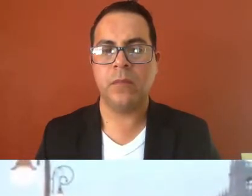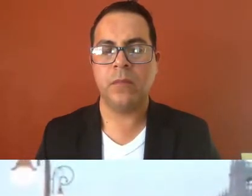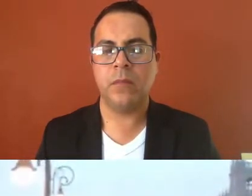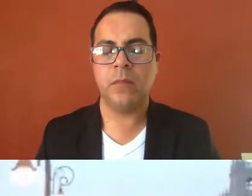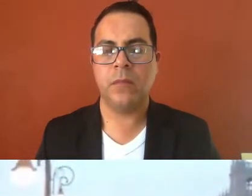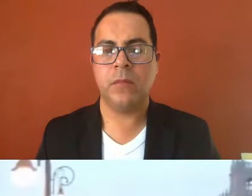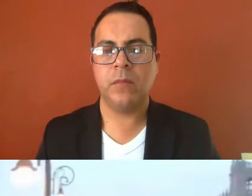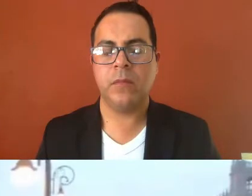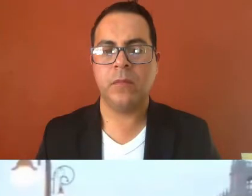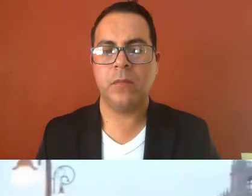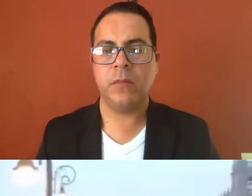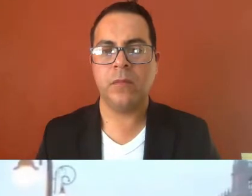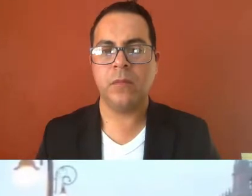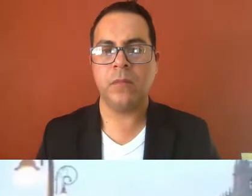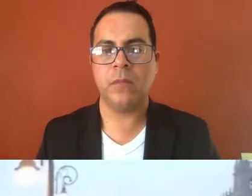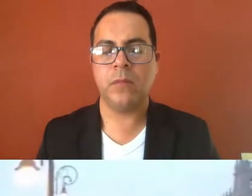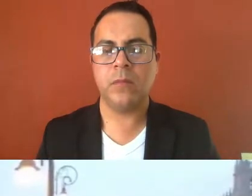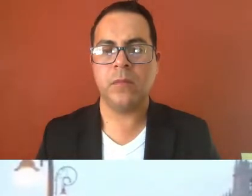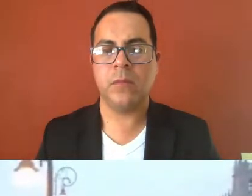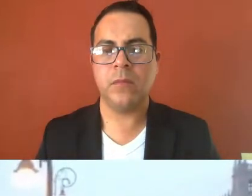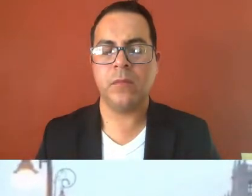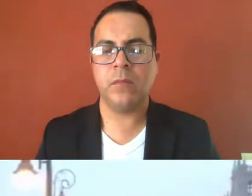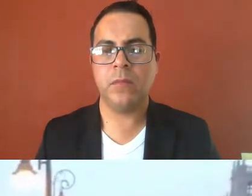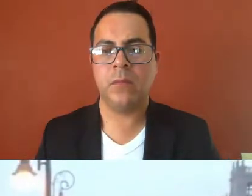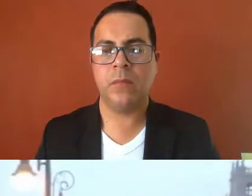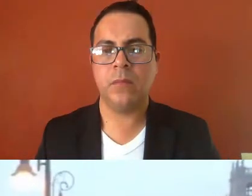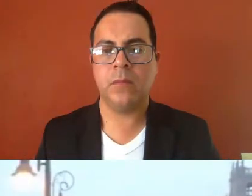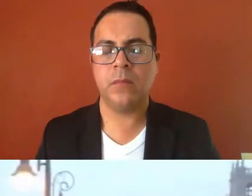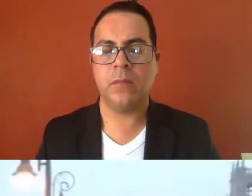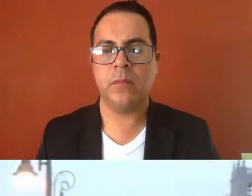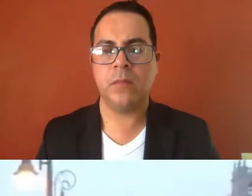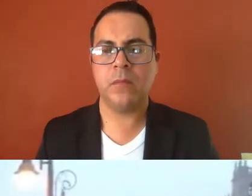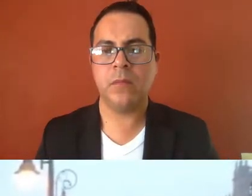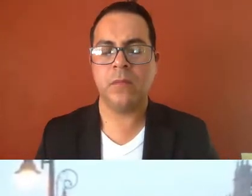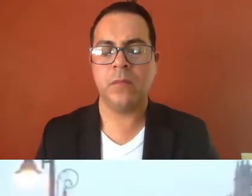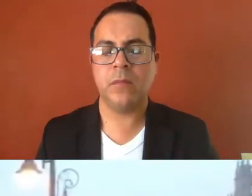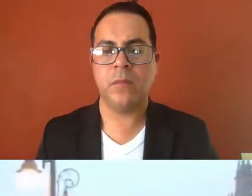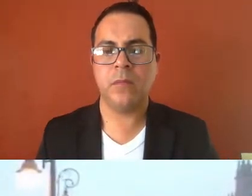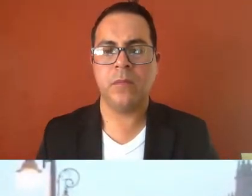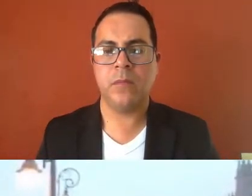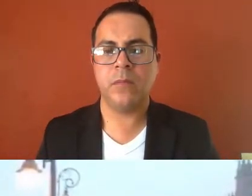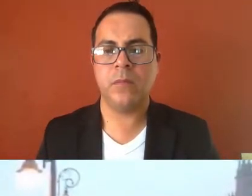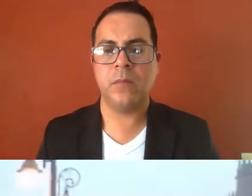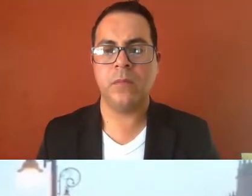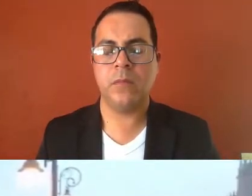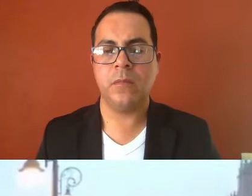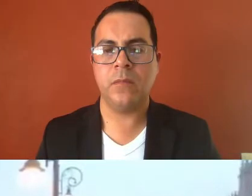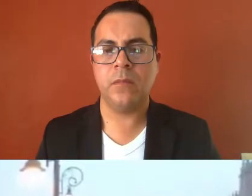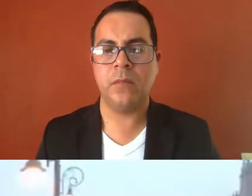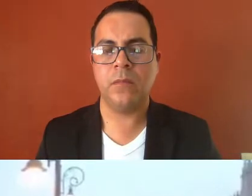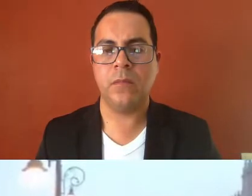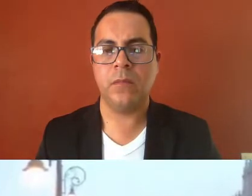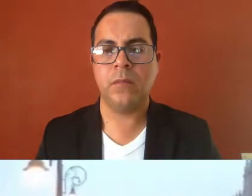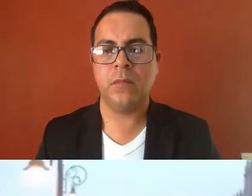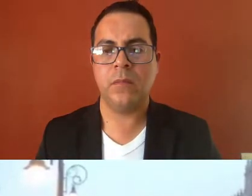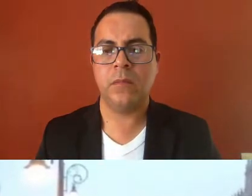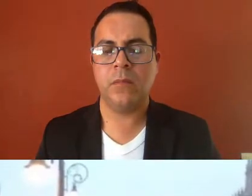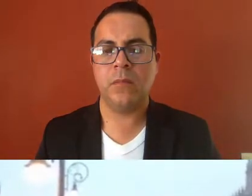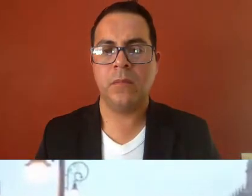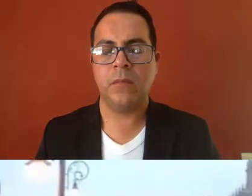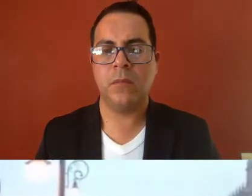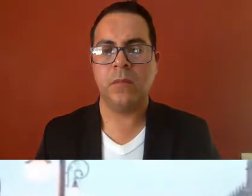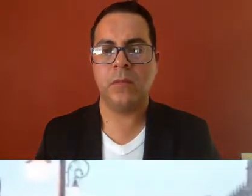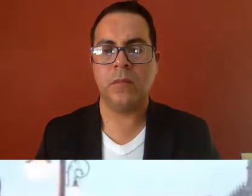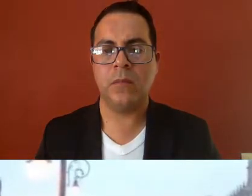México, Rique Vargas, al alcalde de Querétaro, Luis Nava, nos aventaron gases, pimienta y nos sacaron de la puerta